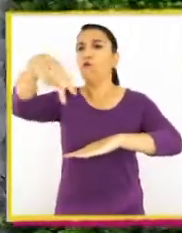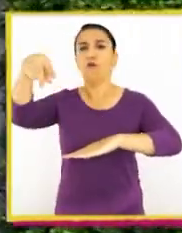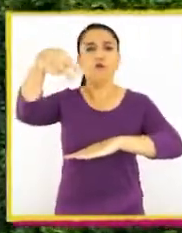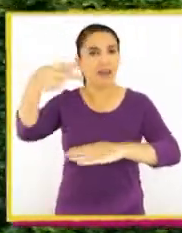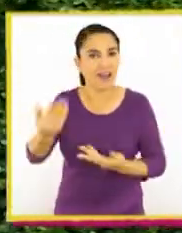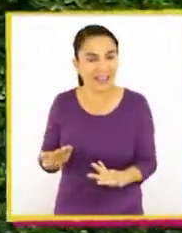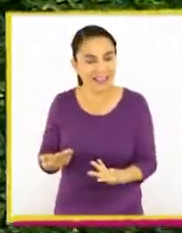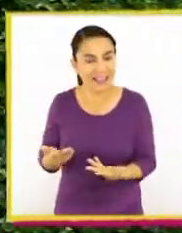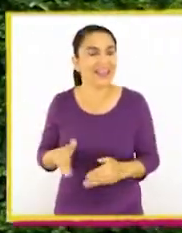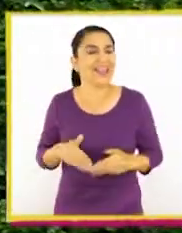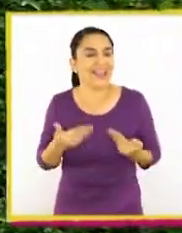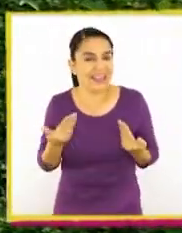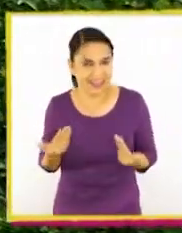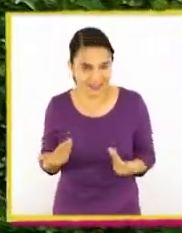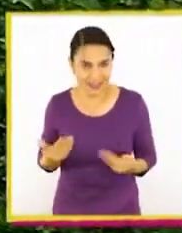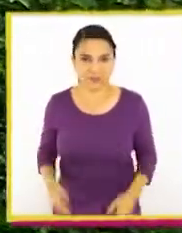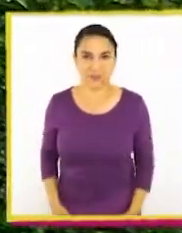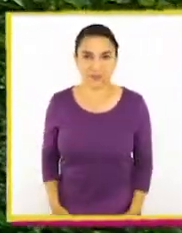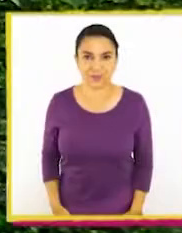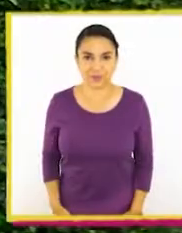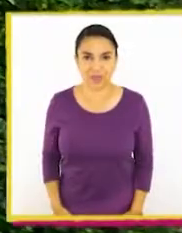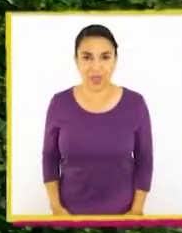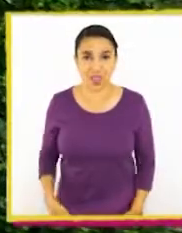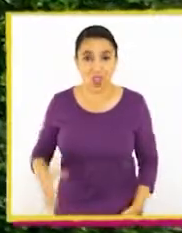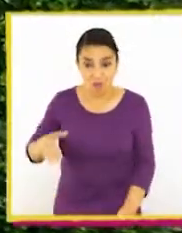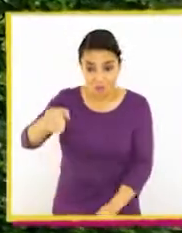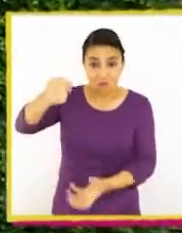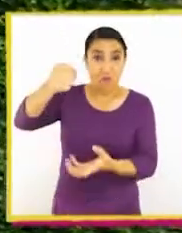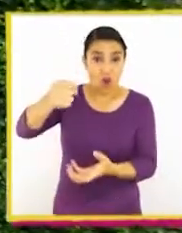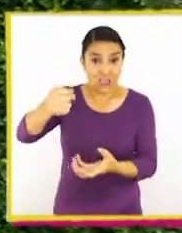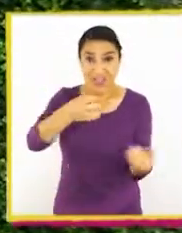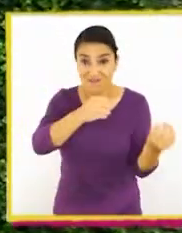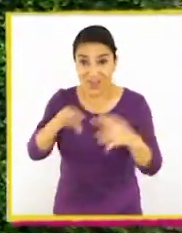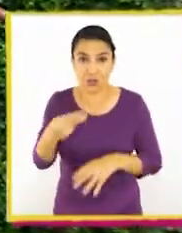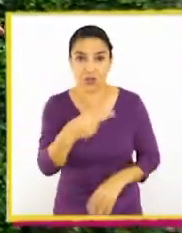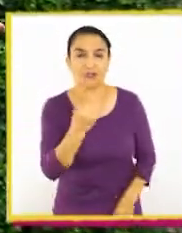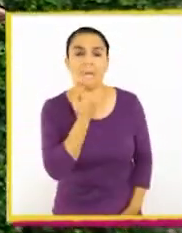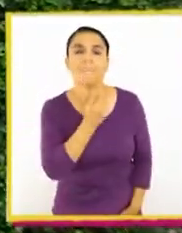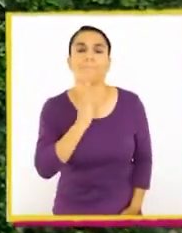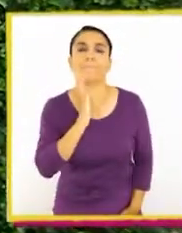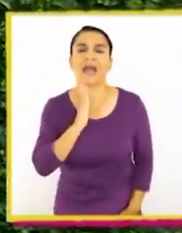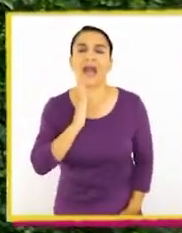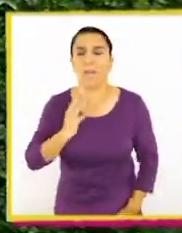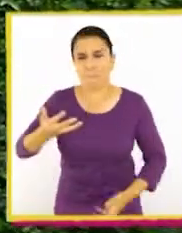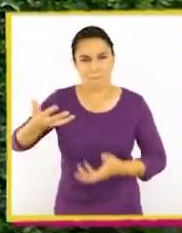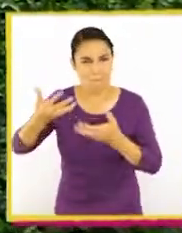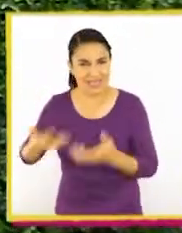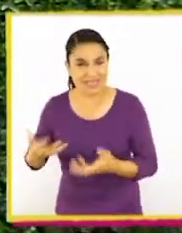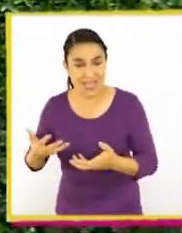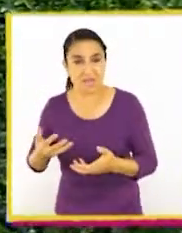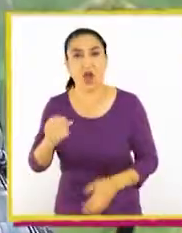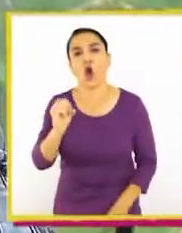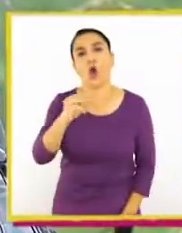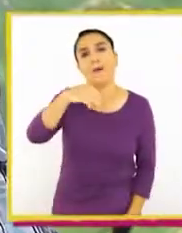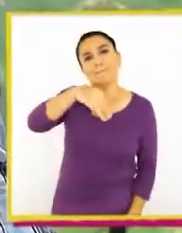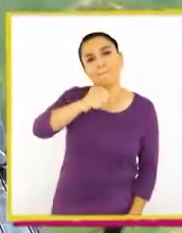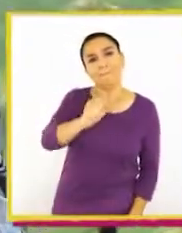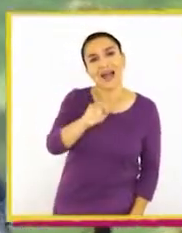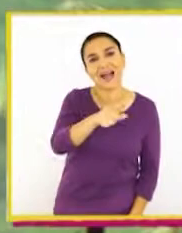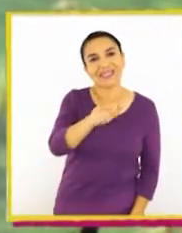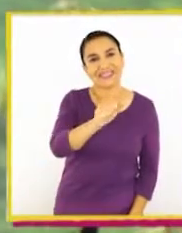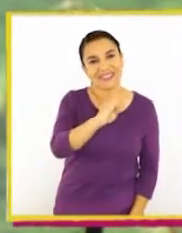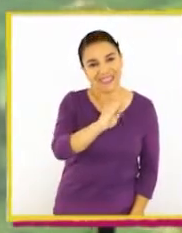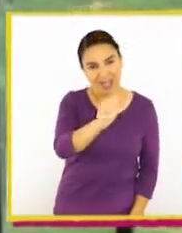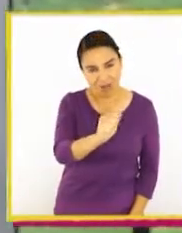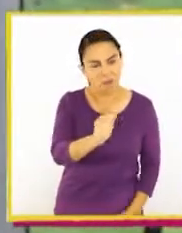flotando. Entonces, la bolsa de basura de Maca, ¿pesaba mucho o masaba mucho?